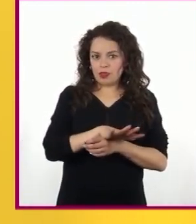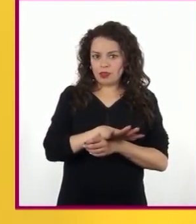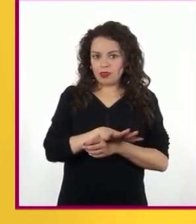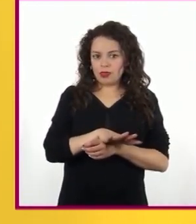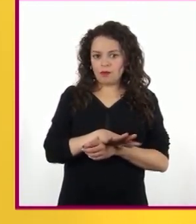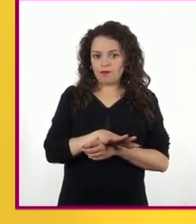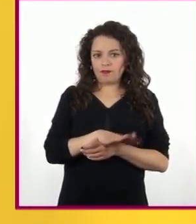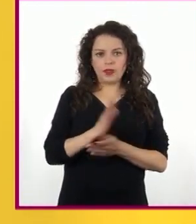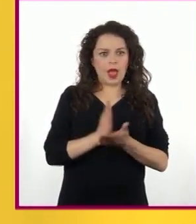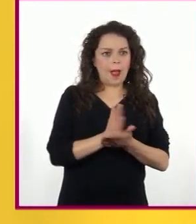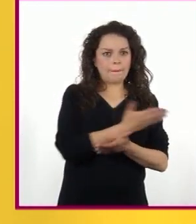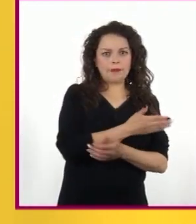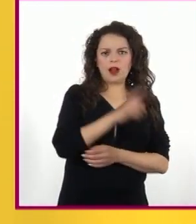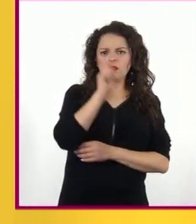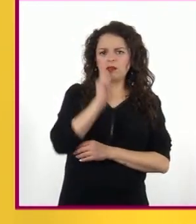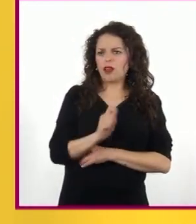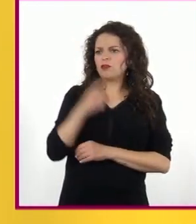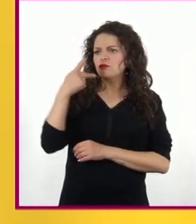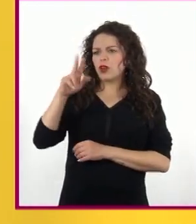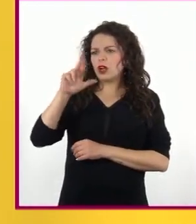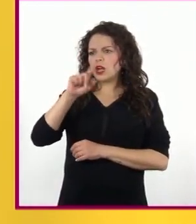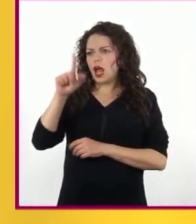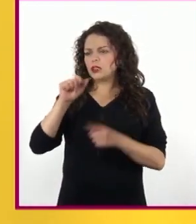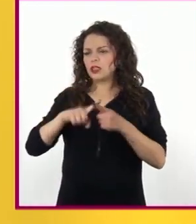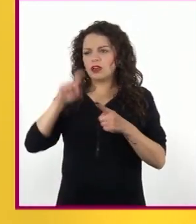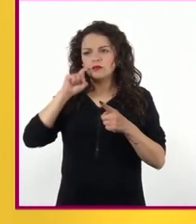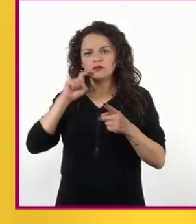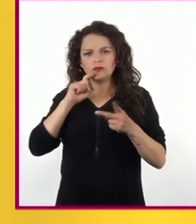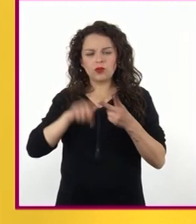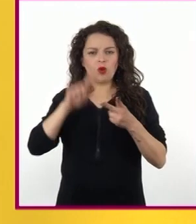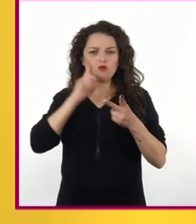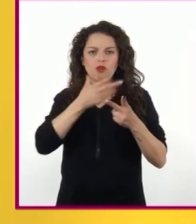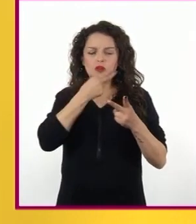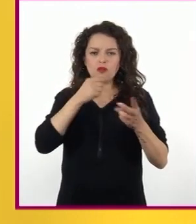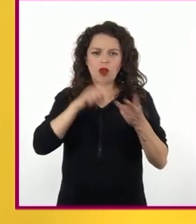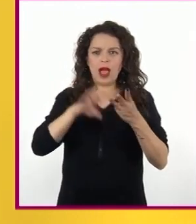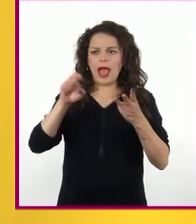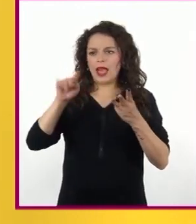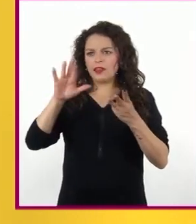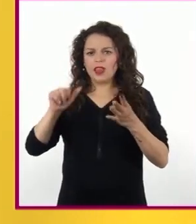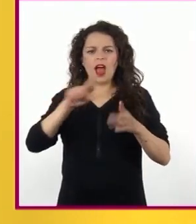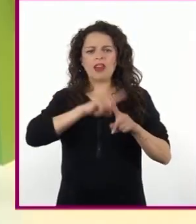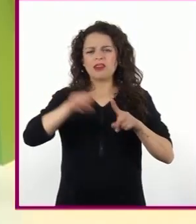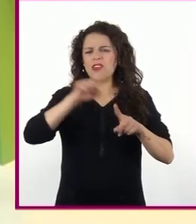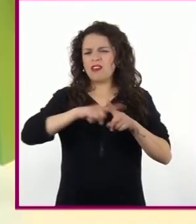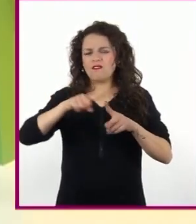independientemente de su condición física, raza, sexo, origen étnico, etc.